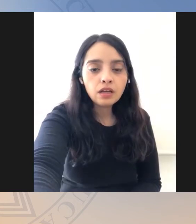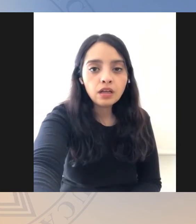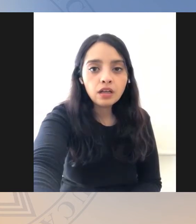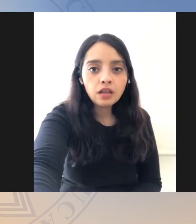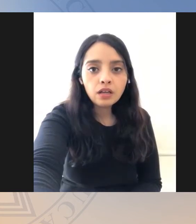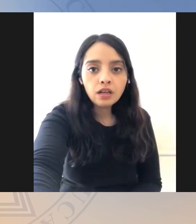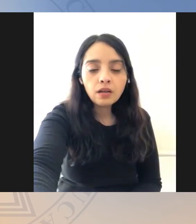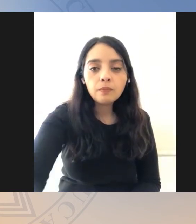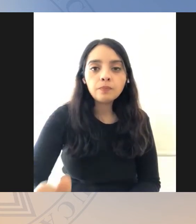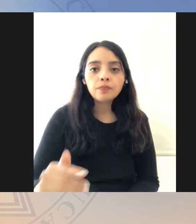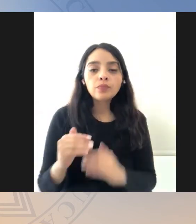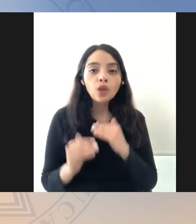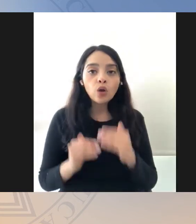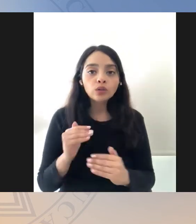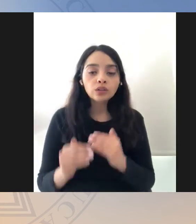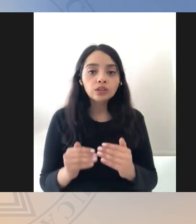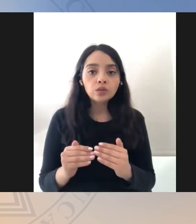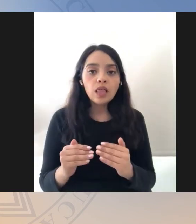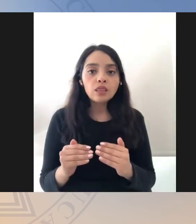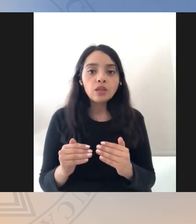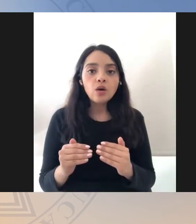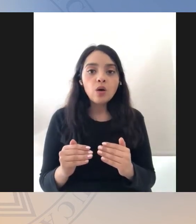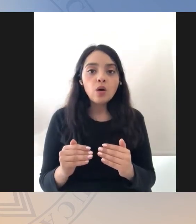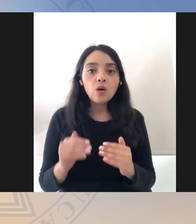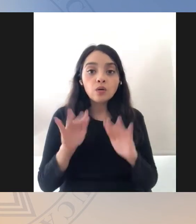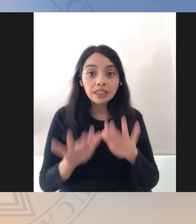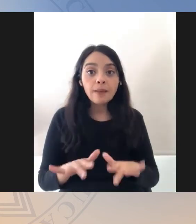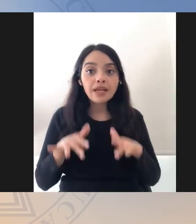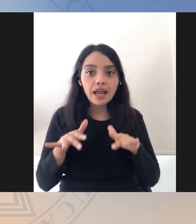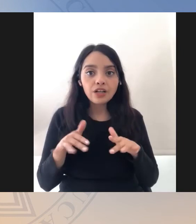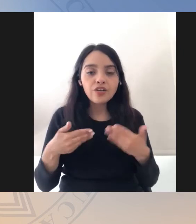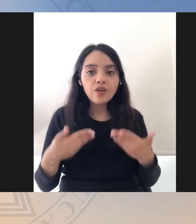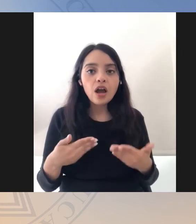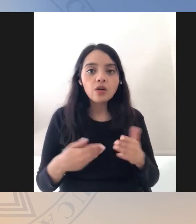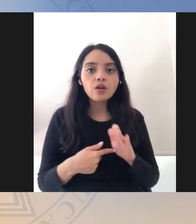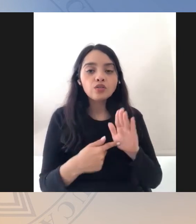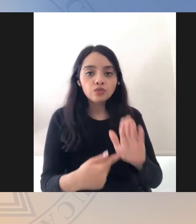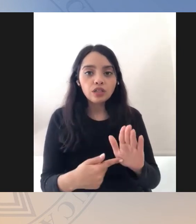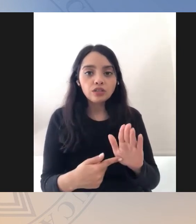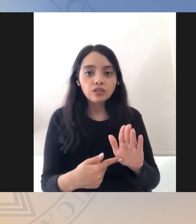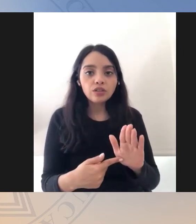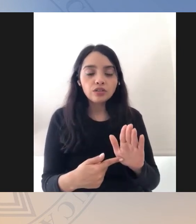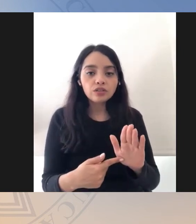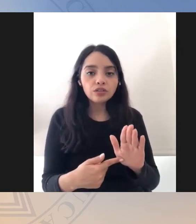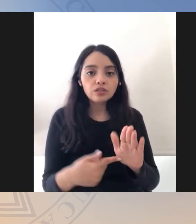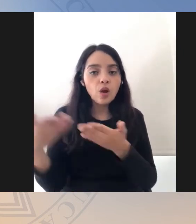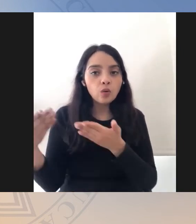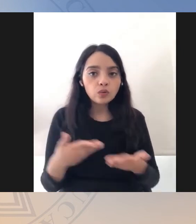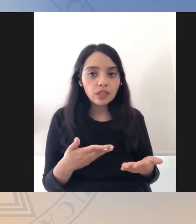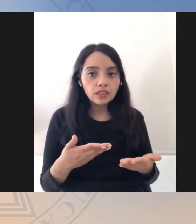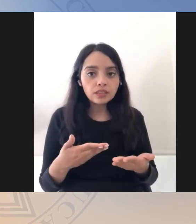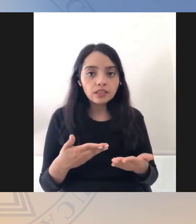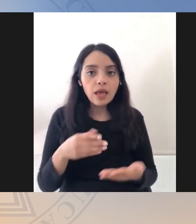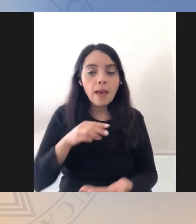Continuando con nuestro seminario, a continuación dejamos con ustedes a María de